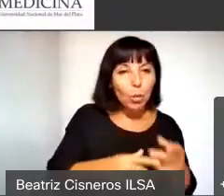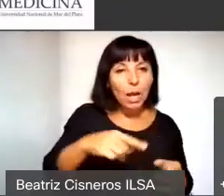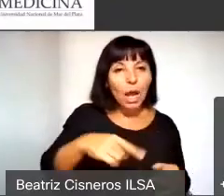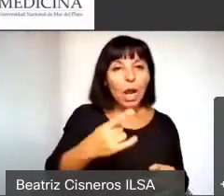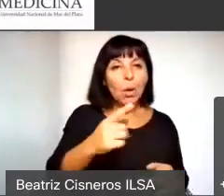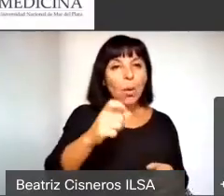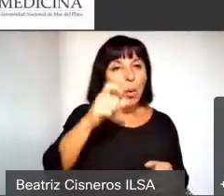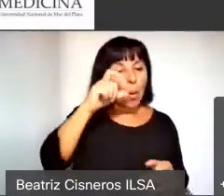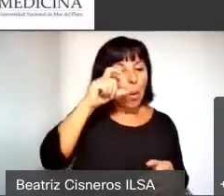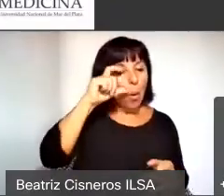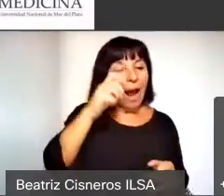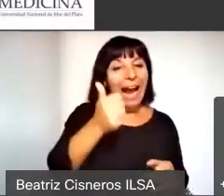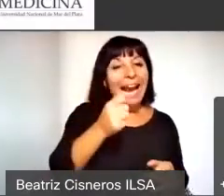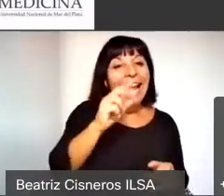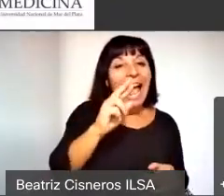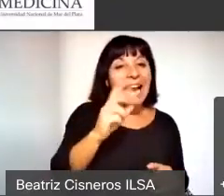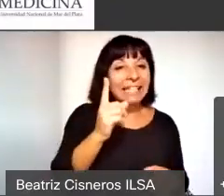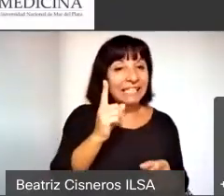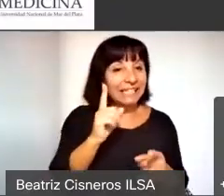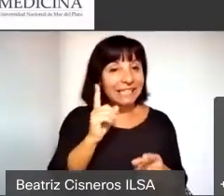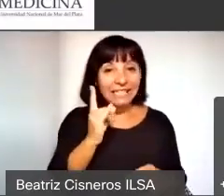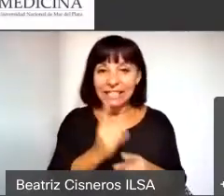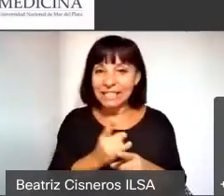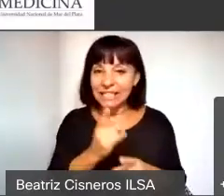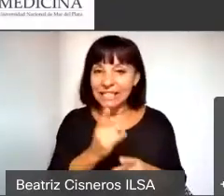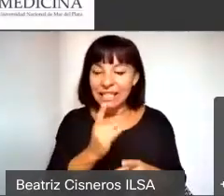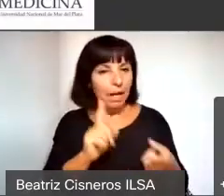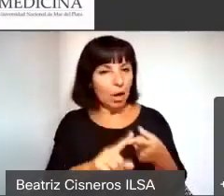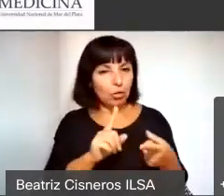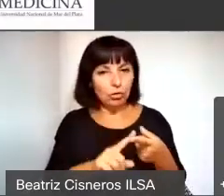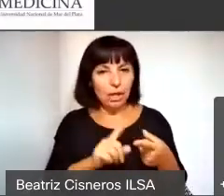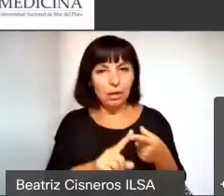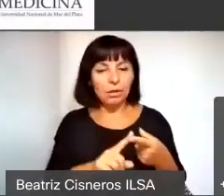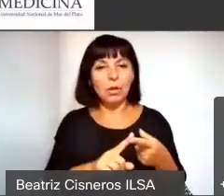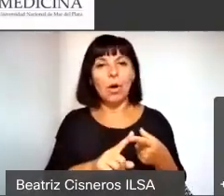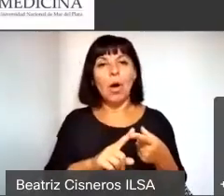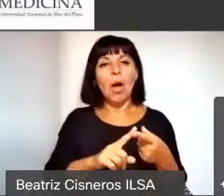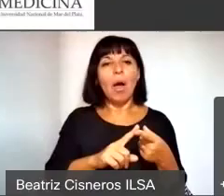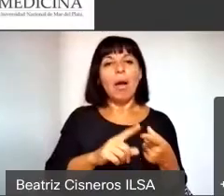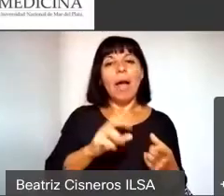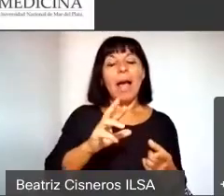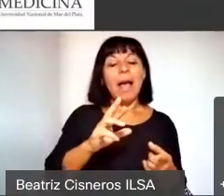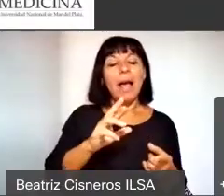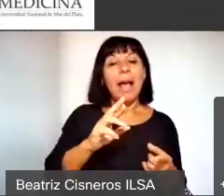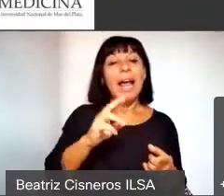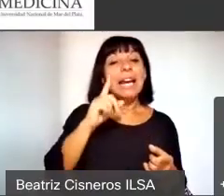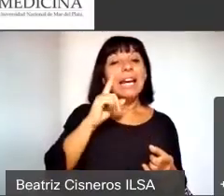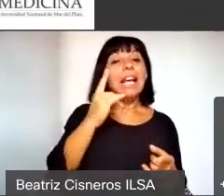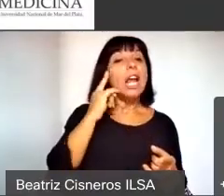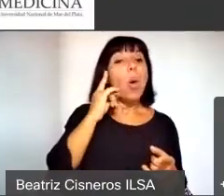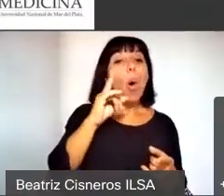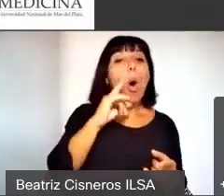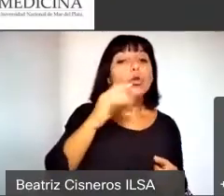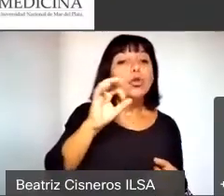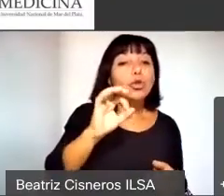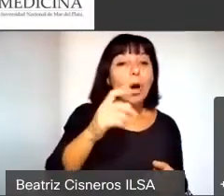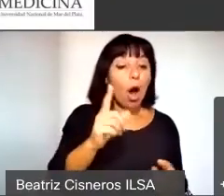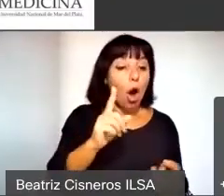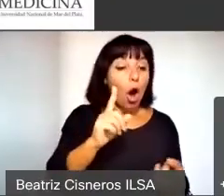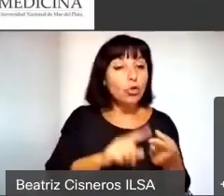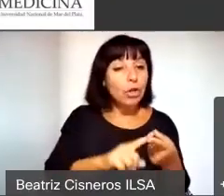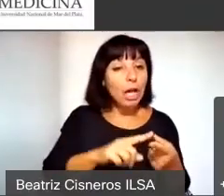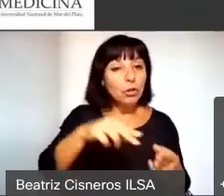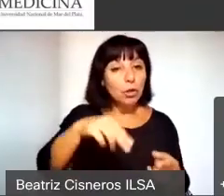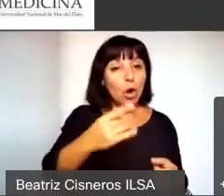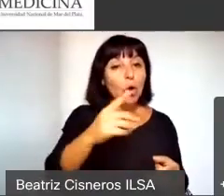tienen que tenerlo en cuenta. De los dos es el retículo endoplásmico rugoso el que está en proximidad con el núcleo y de hecho toma contacto